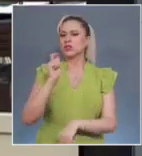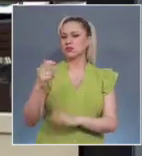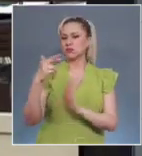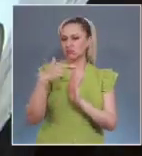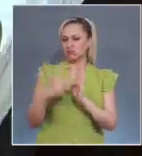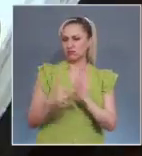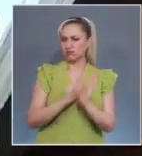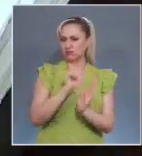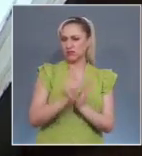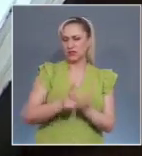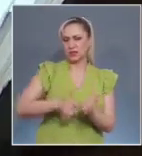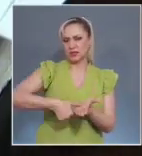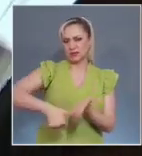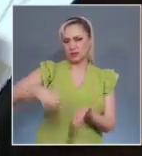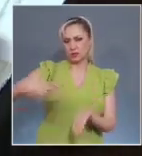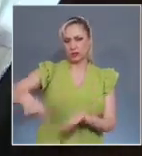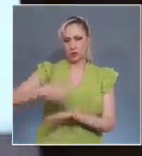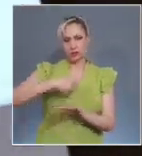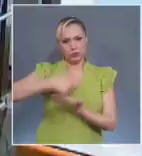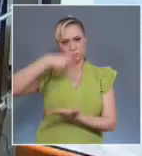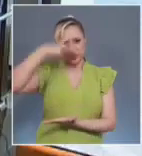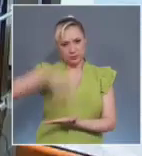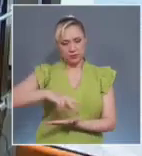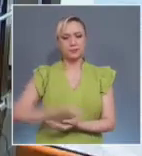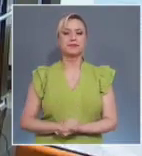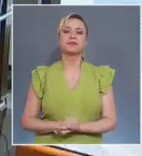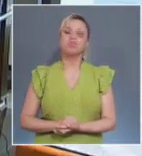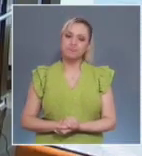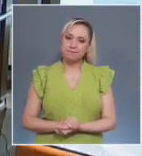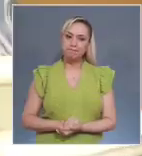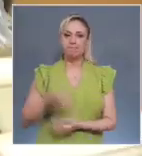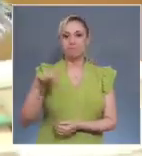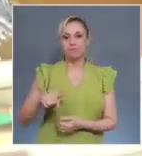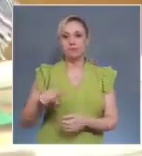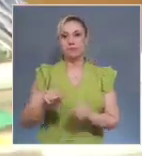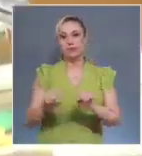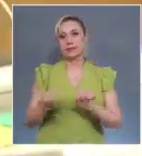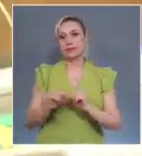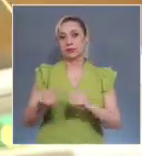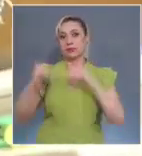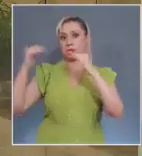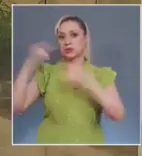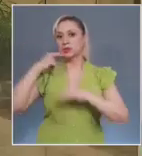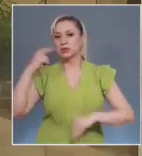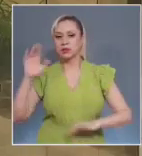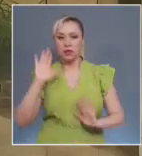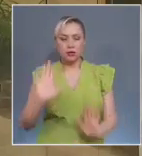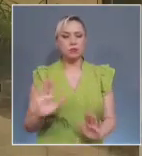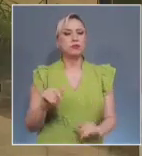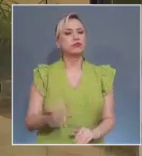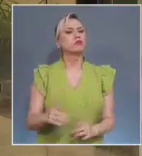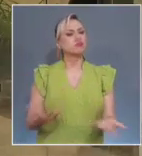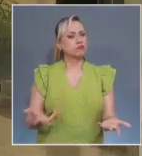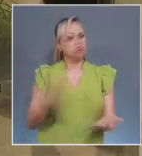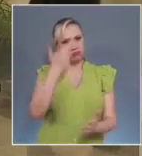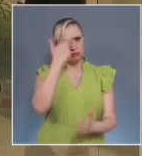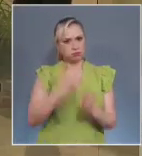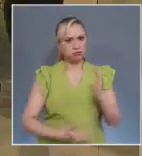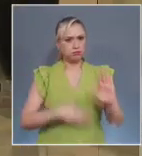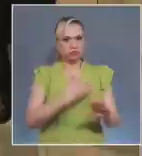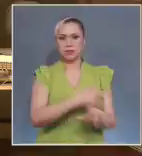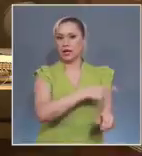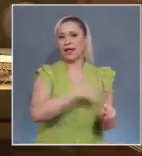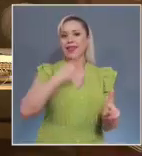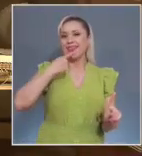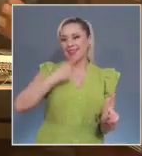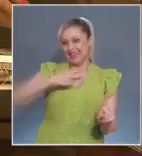Distrito Federal. La sala determinó que el legislador favoreció el derecho de acceso a la justicia de la parte demandada sobre el